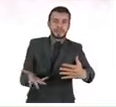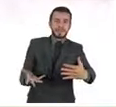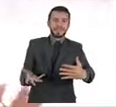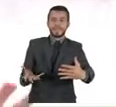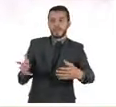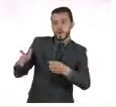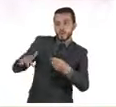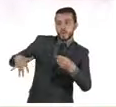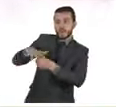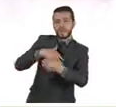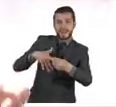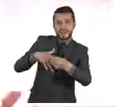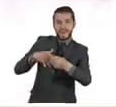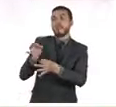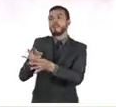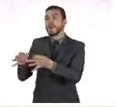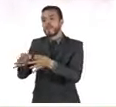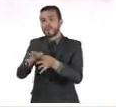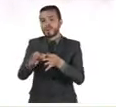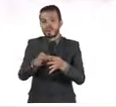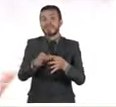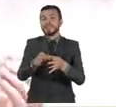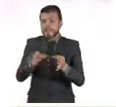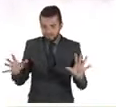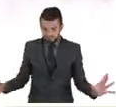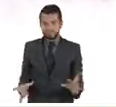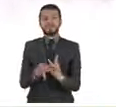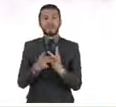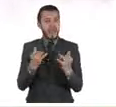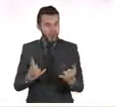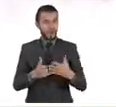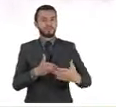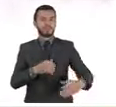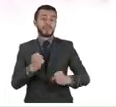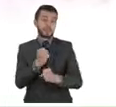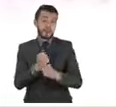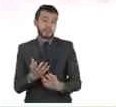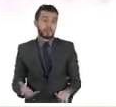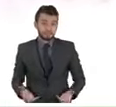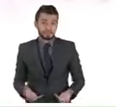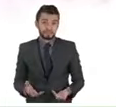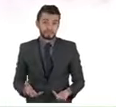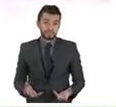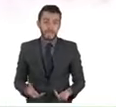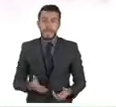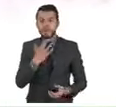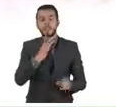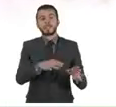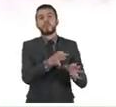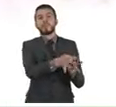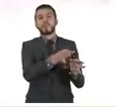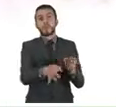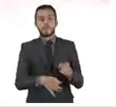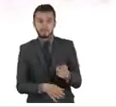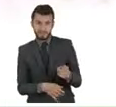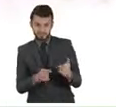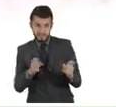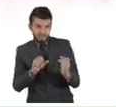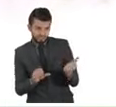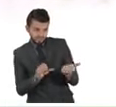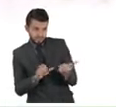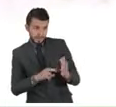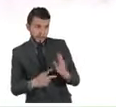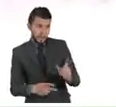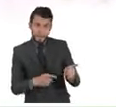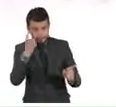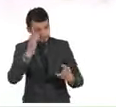tenemos que estar directamente en este ejercicio a través de cosas concretas, como acompañar a municipios que no tienen tanta capacidad técnica para hacer